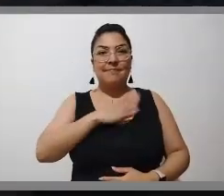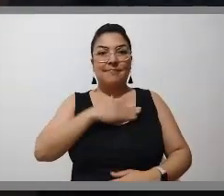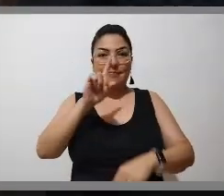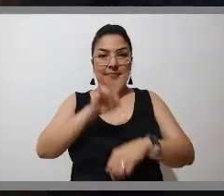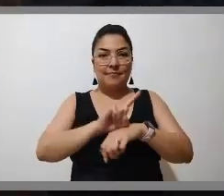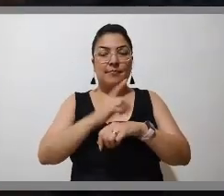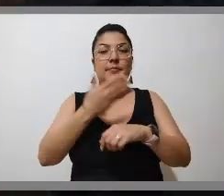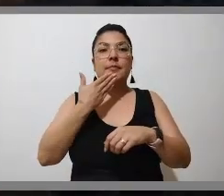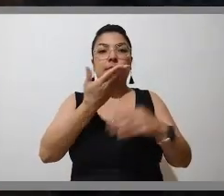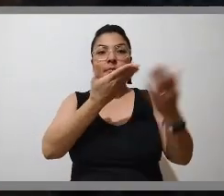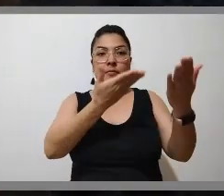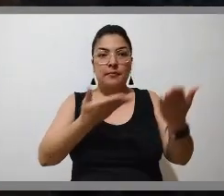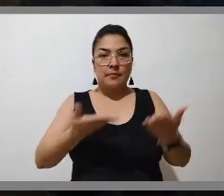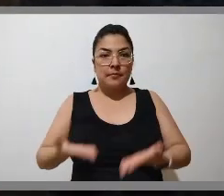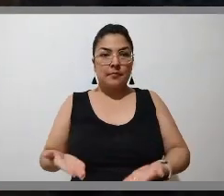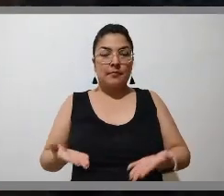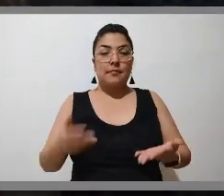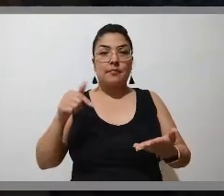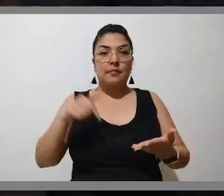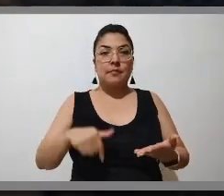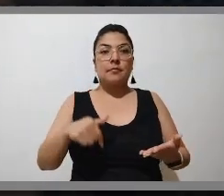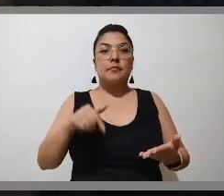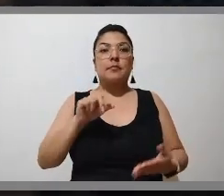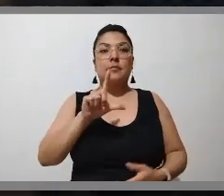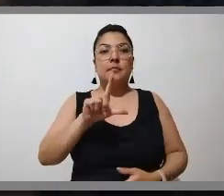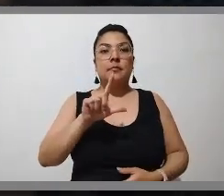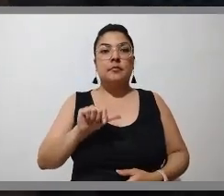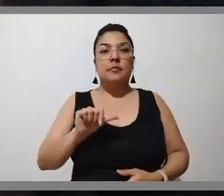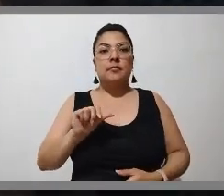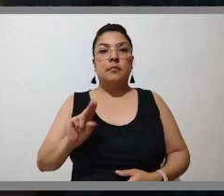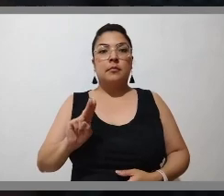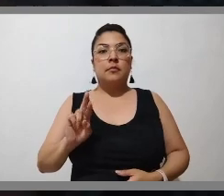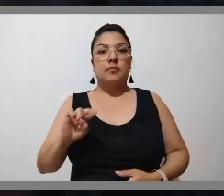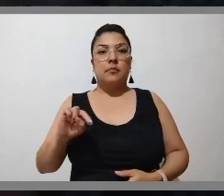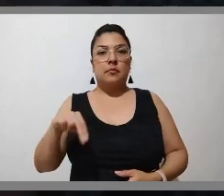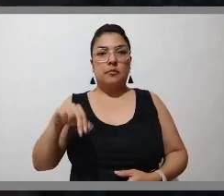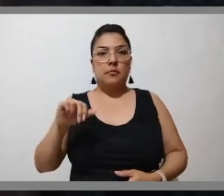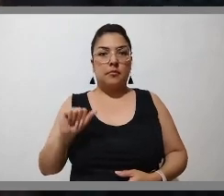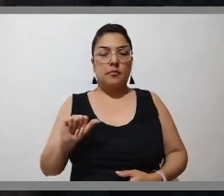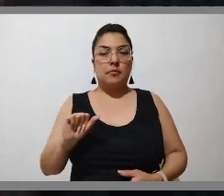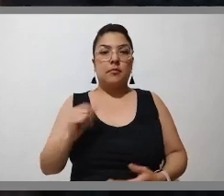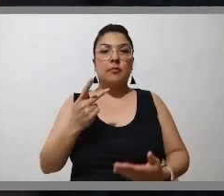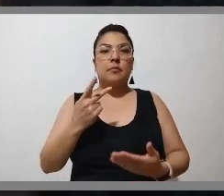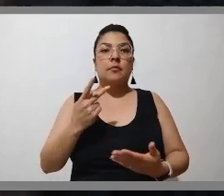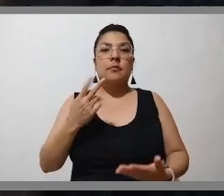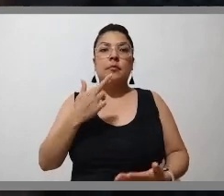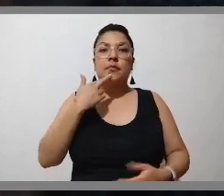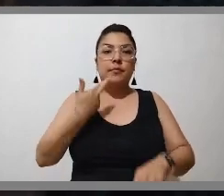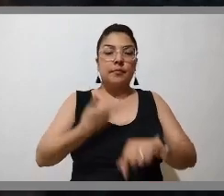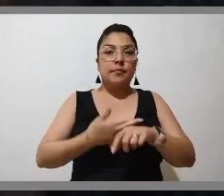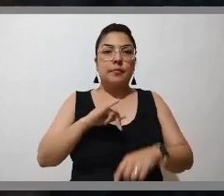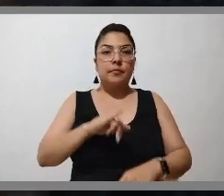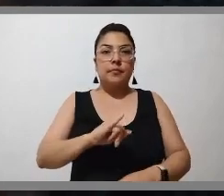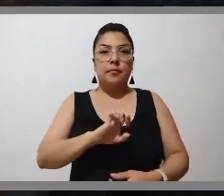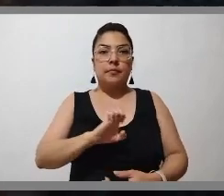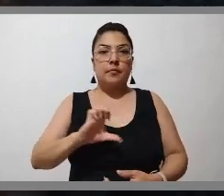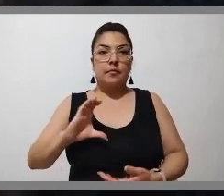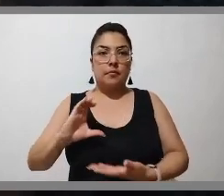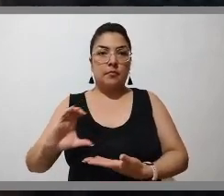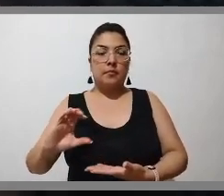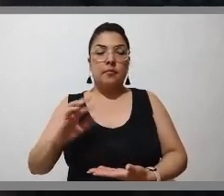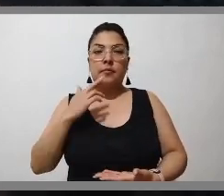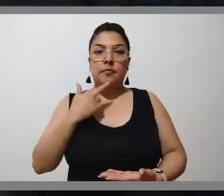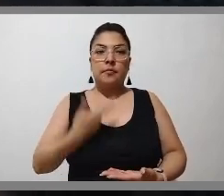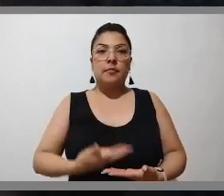Hola, ¿qué tal? Buen día. Les damos la bienvenida a una edición más del programa de La Urna, programa de radio y televisión del Instituto Electoral de Coahuila. En esta